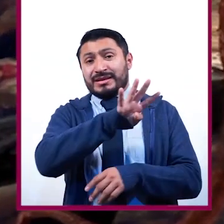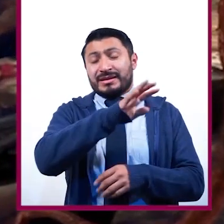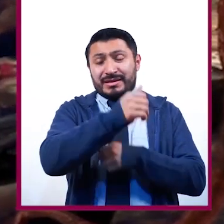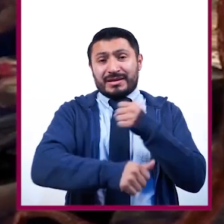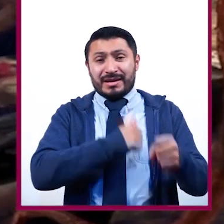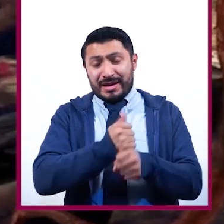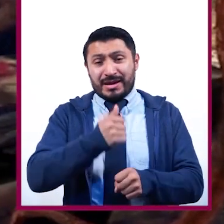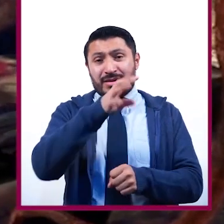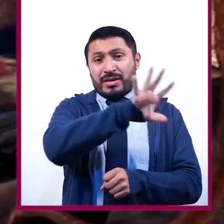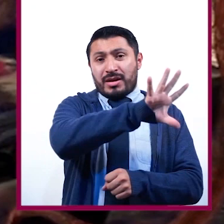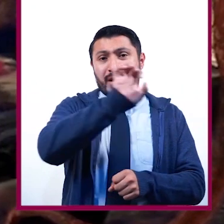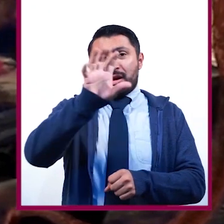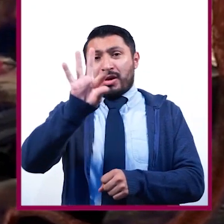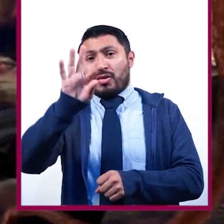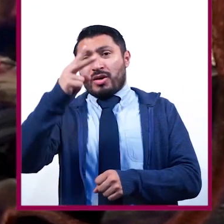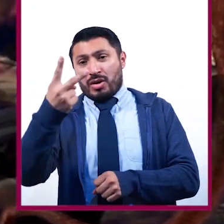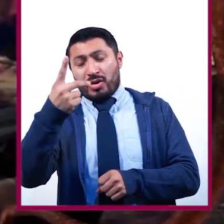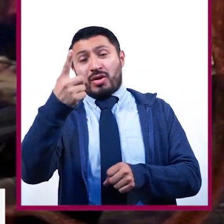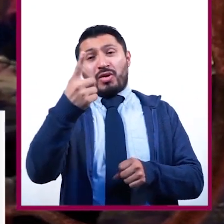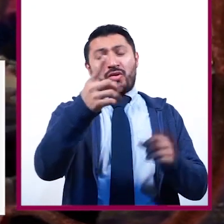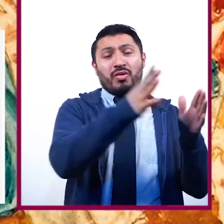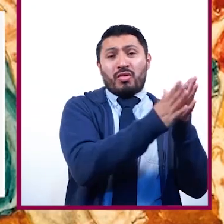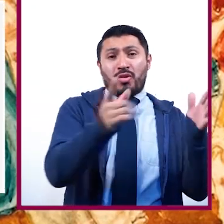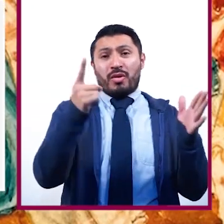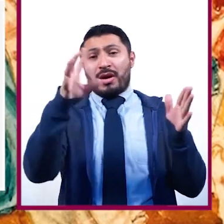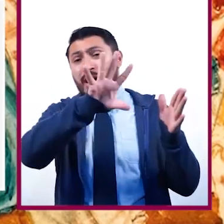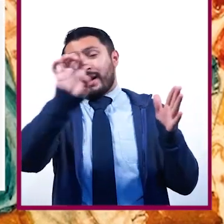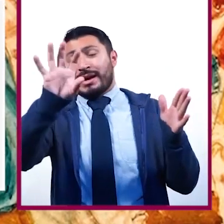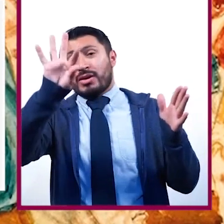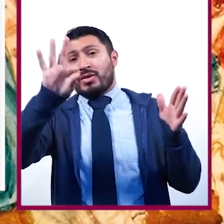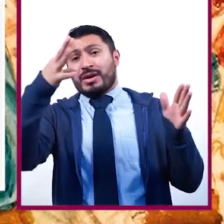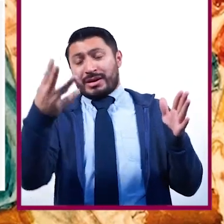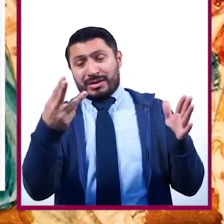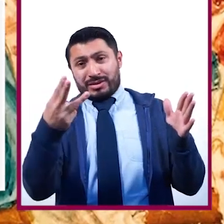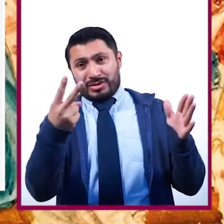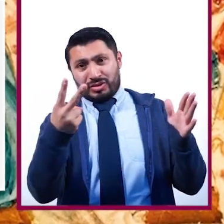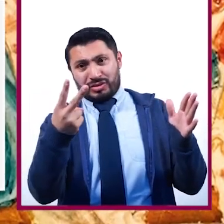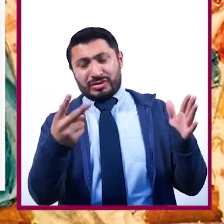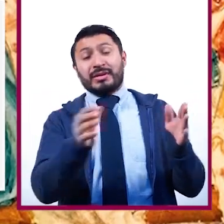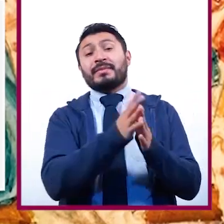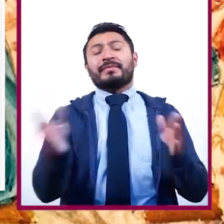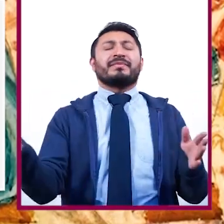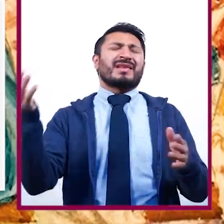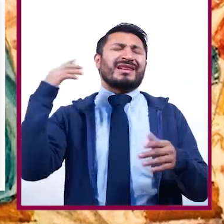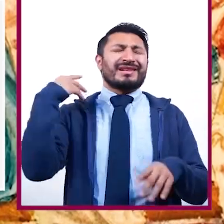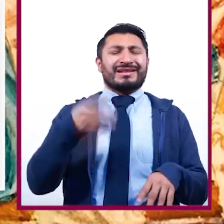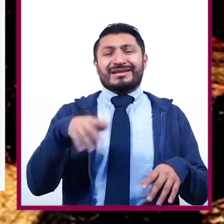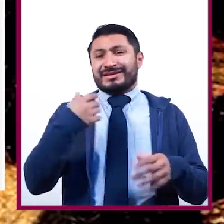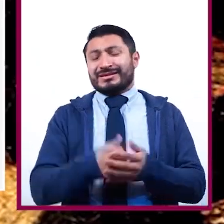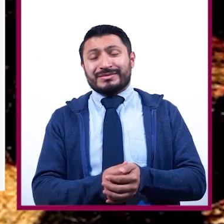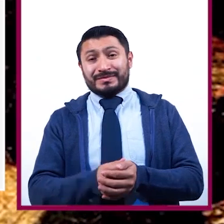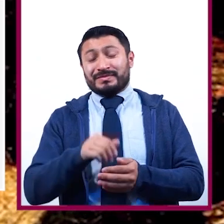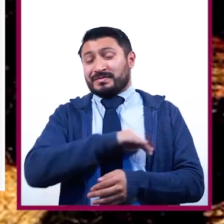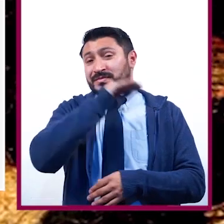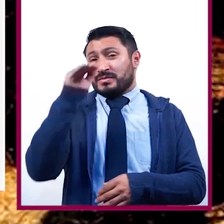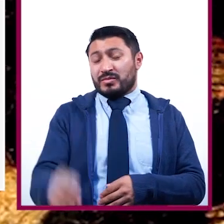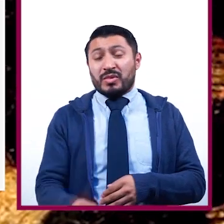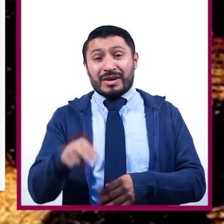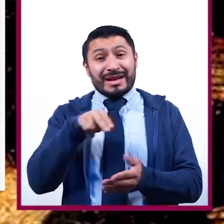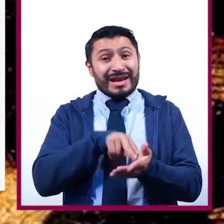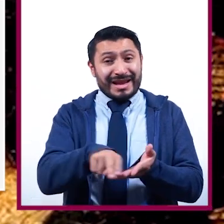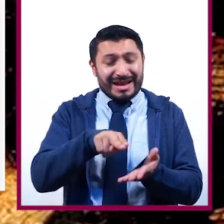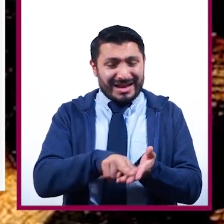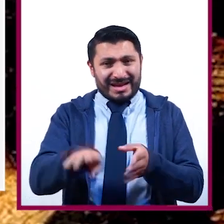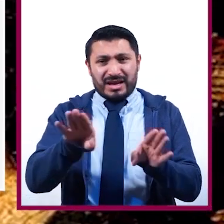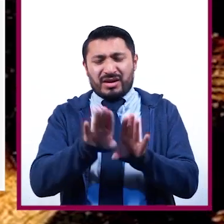al 542. Y entre 1346 a 1353, la muerte negra provocó la